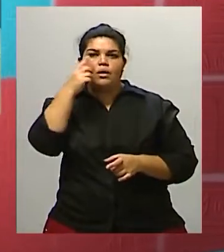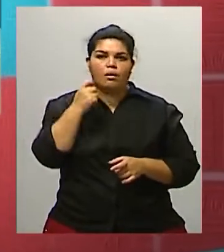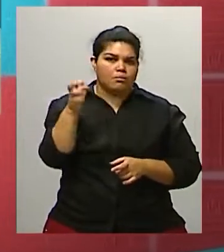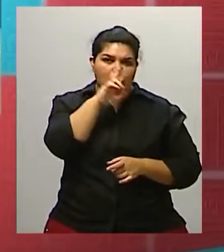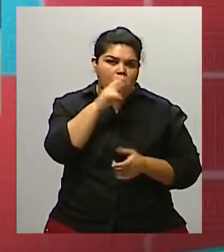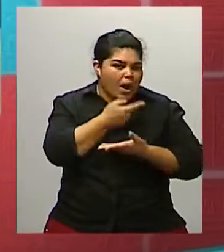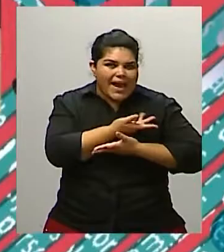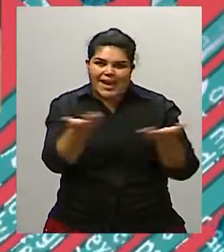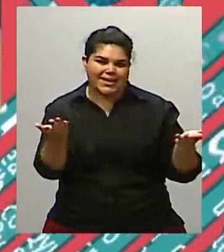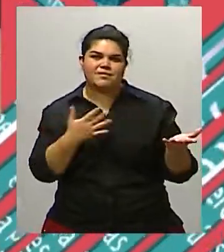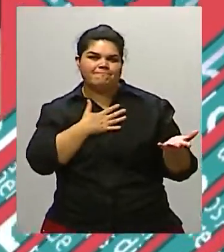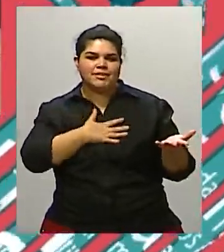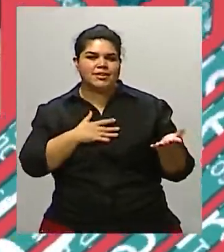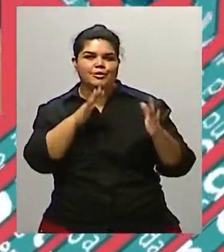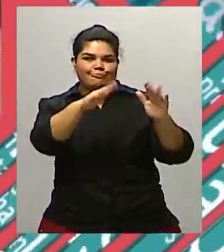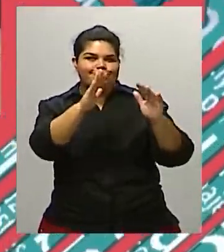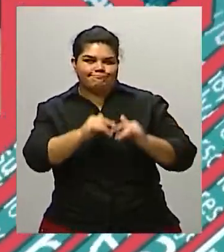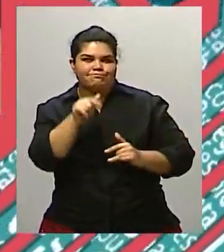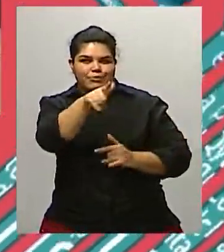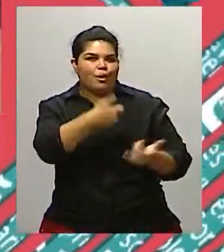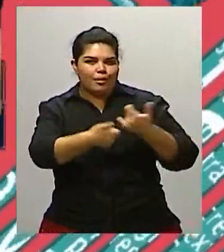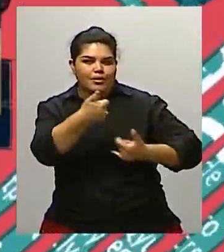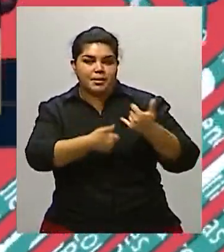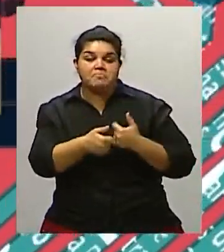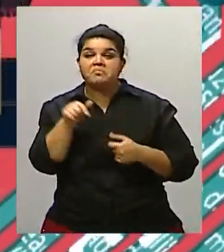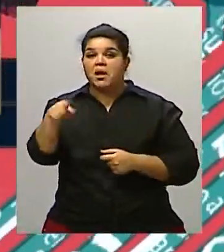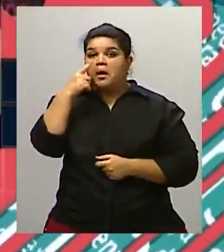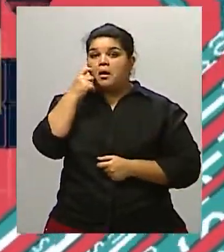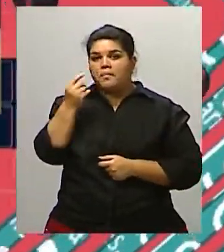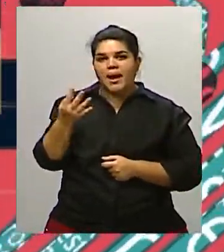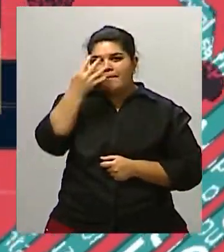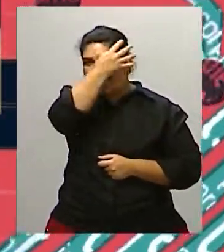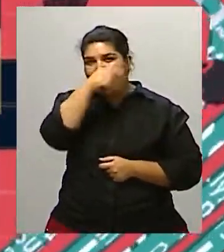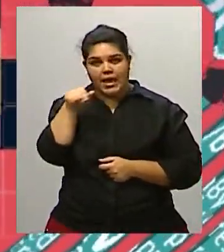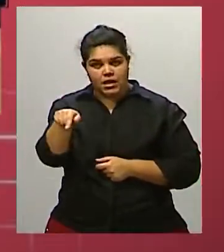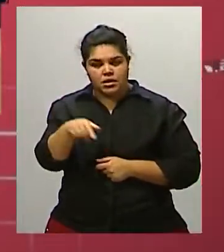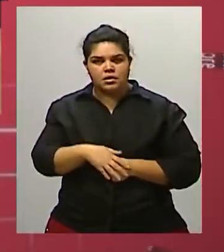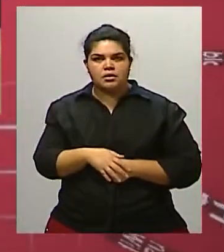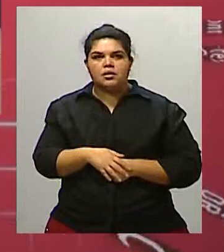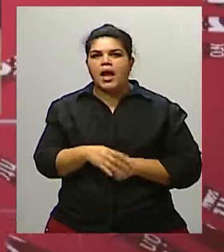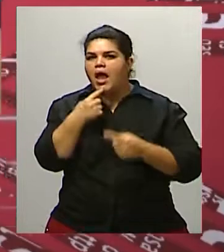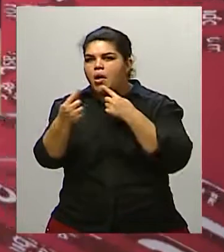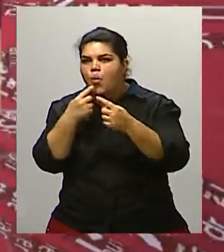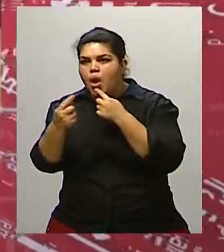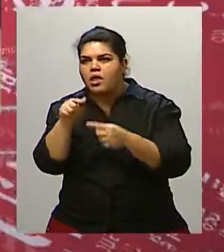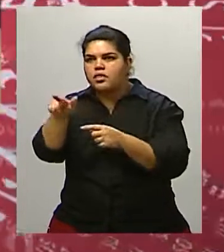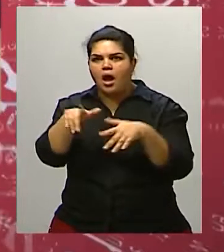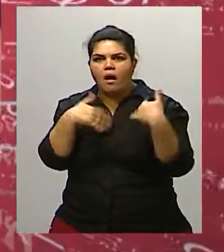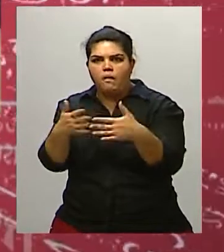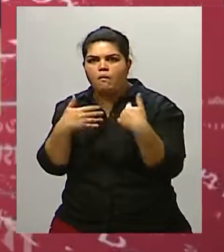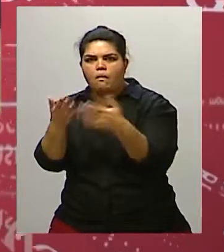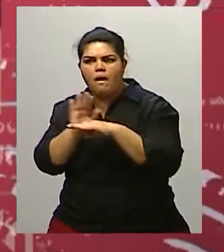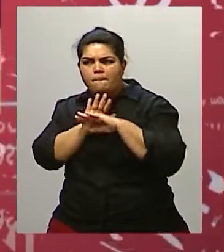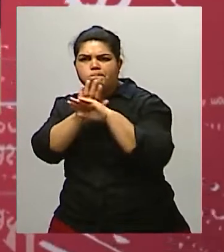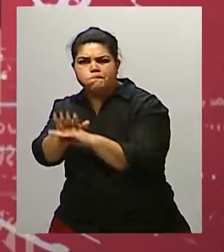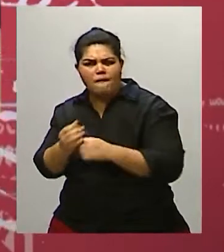se puede, porque es verdad que Milei da muy bien en las encuestas, que coquetean algunos otros